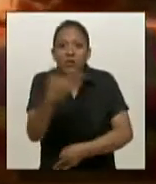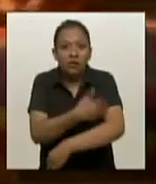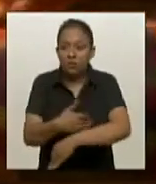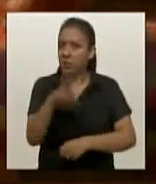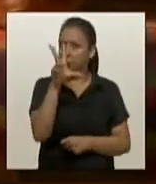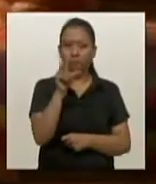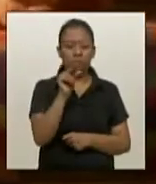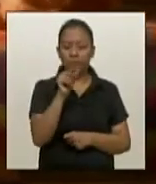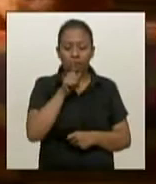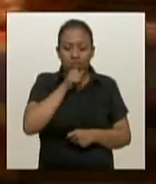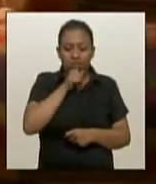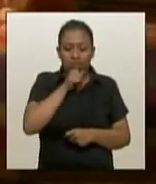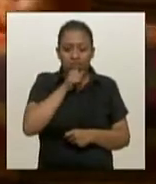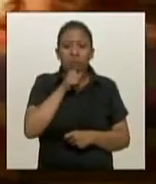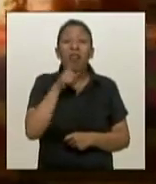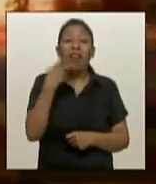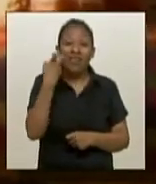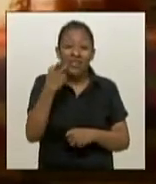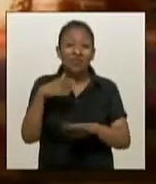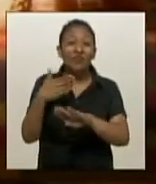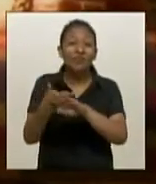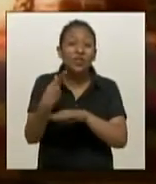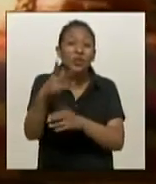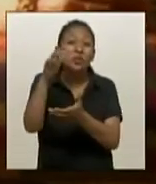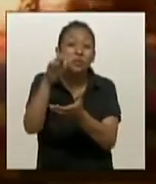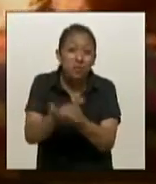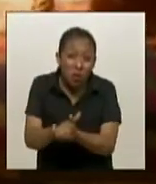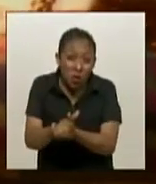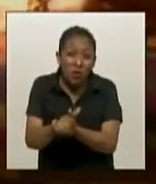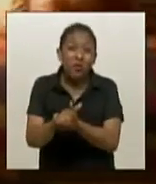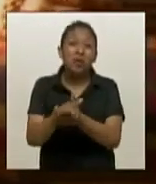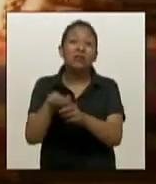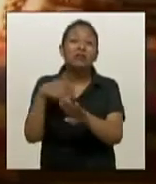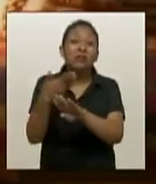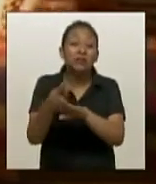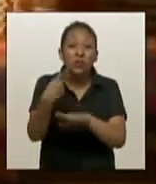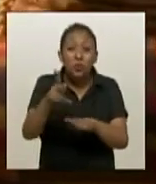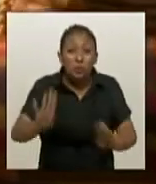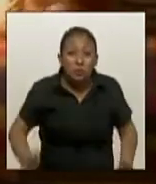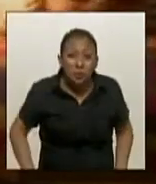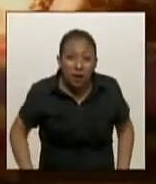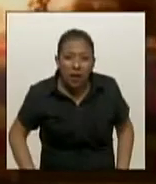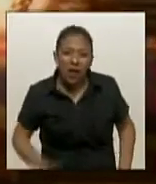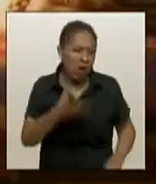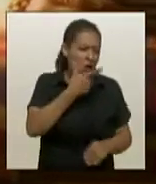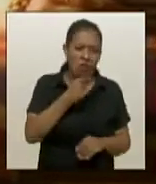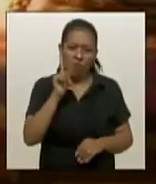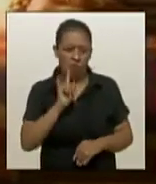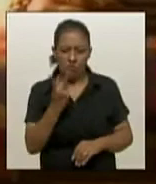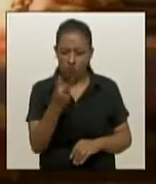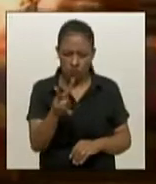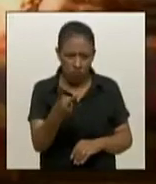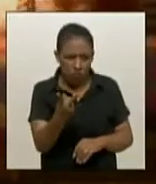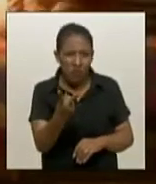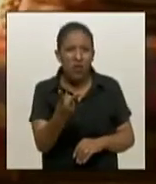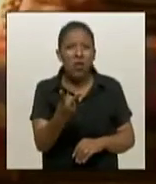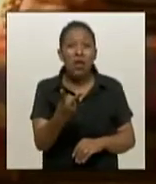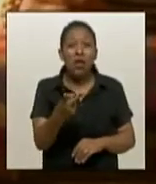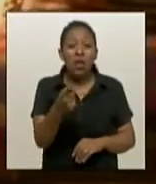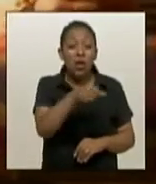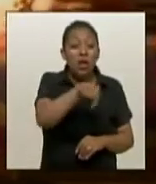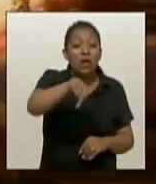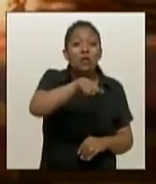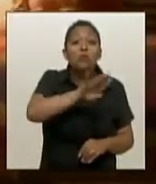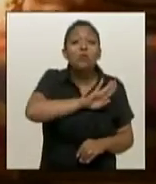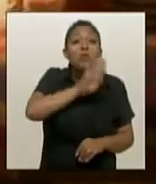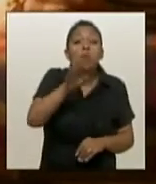y hacen tanto daño a sus esposas, hacen tanto daño a sus parejas, tanto hombres como mujeres, donde se mueren